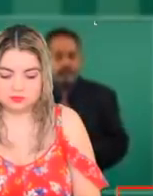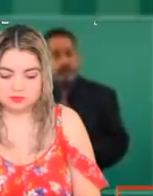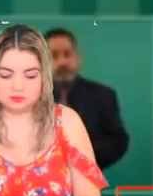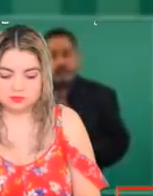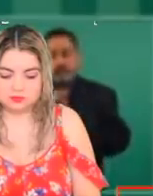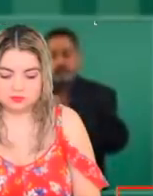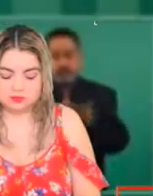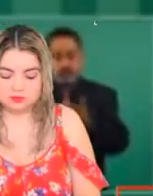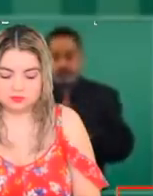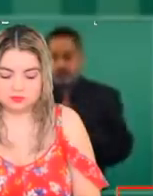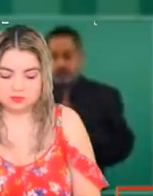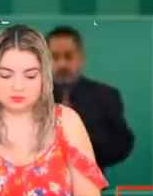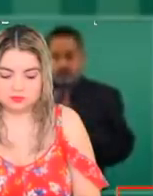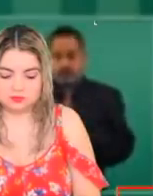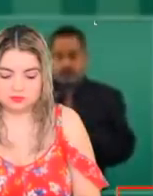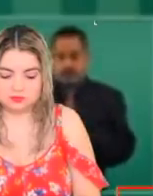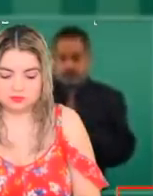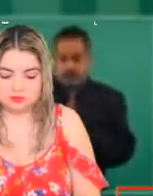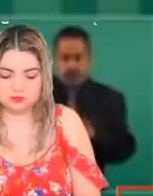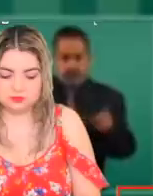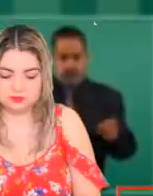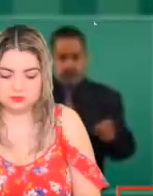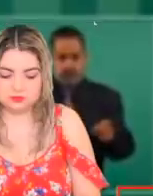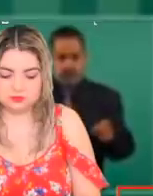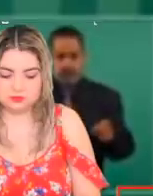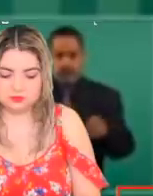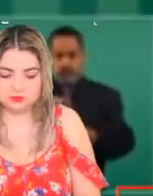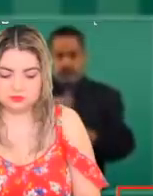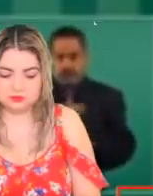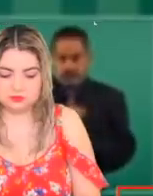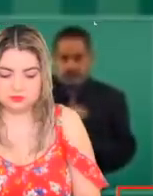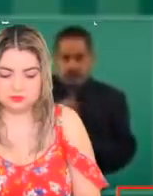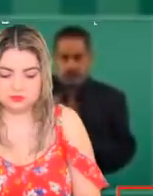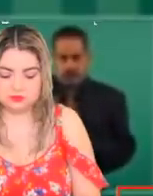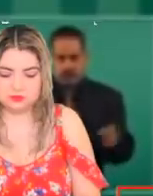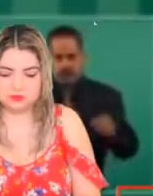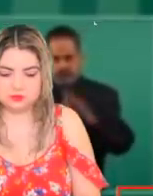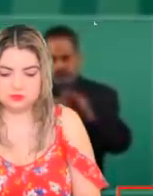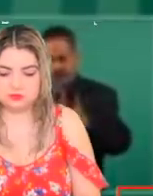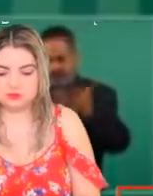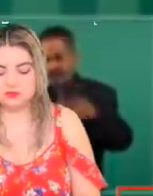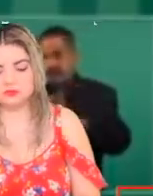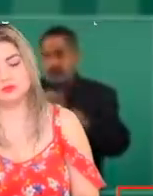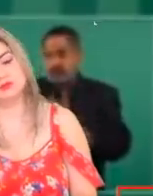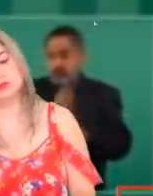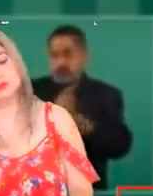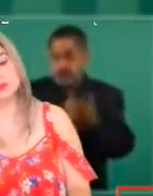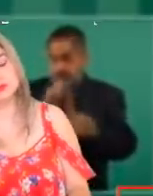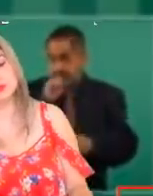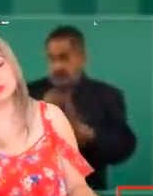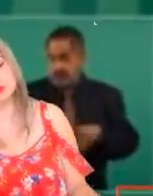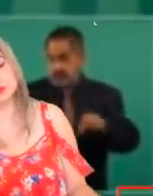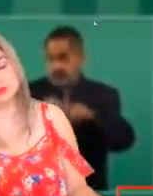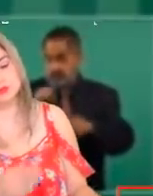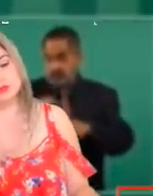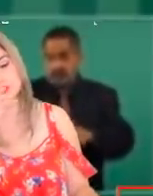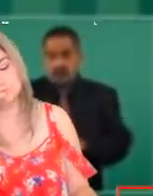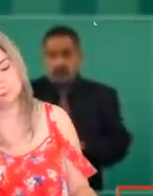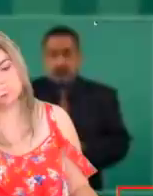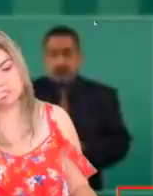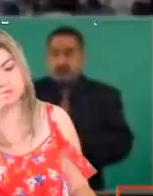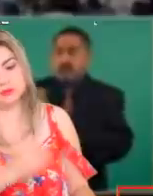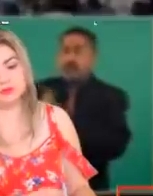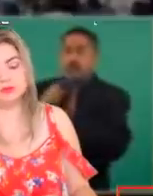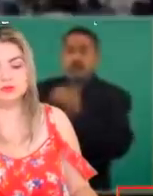pero hablando de San Quintín… y de la salud. Y de la salud, y podemos hablar también de la seguridad, que es un asunto importante. Sexto